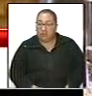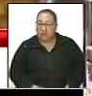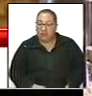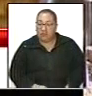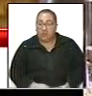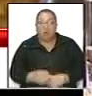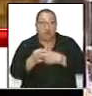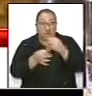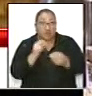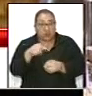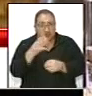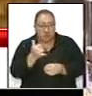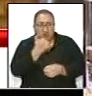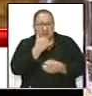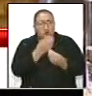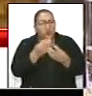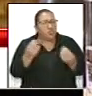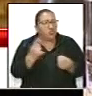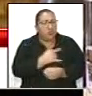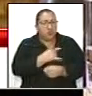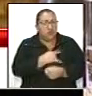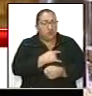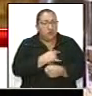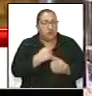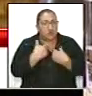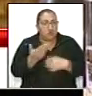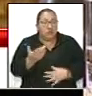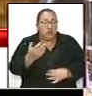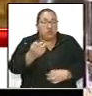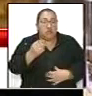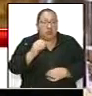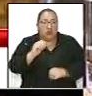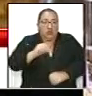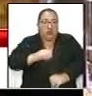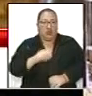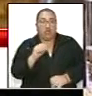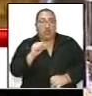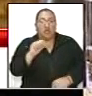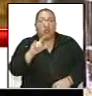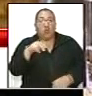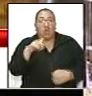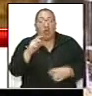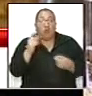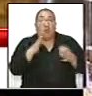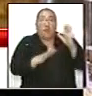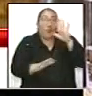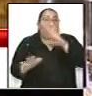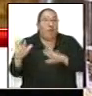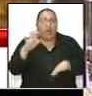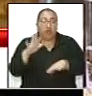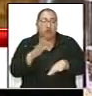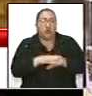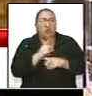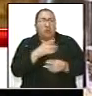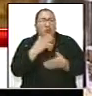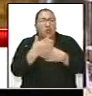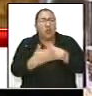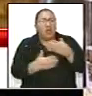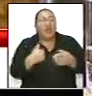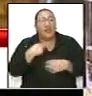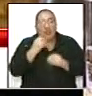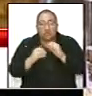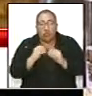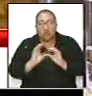que está ocurriendo en muchas universidades y que tiene a SUNEDU muy preocupada y con varios procesos activos para poder resolverlos,